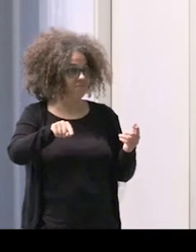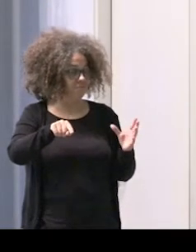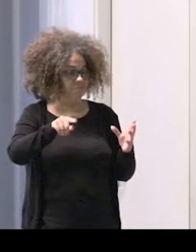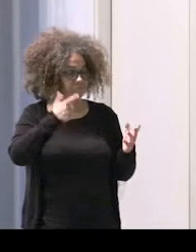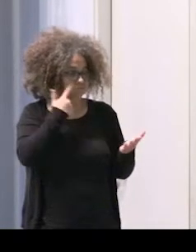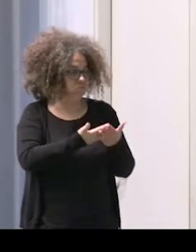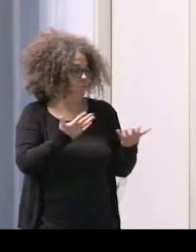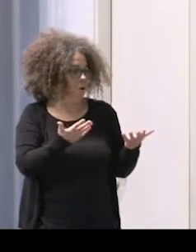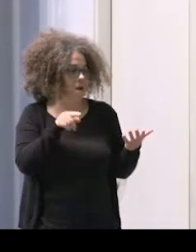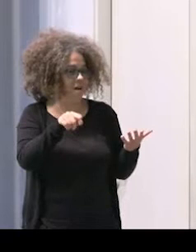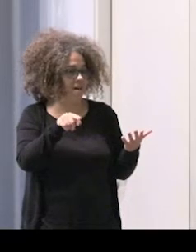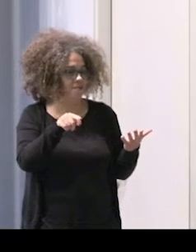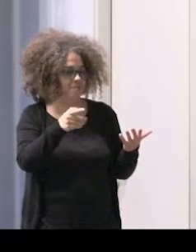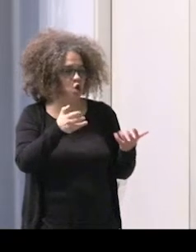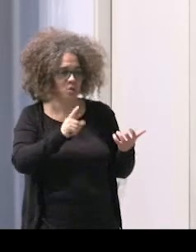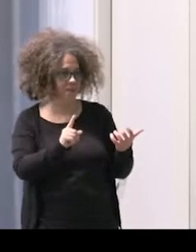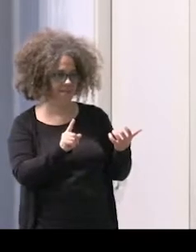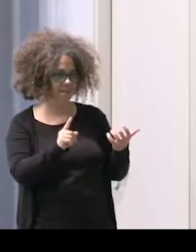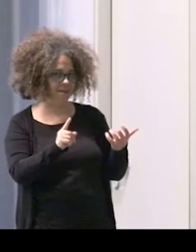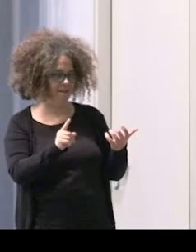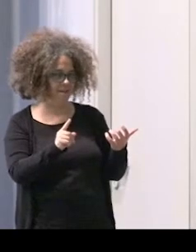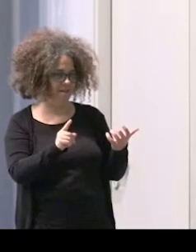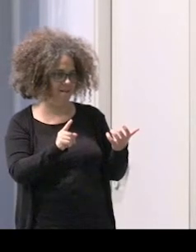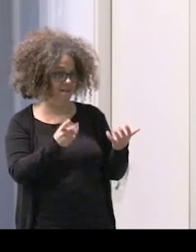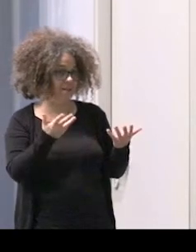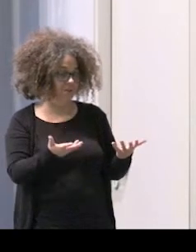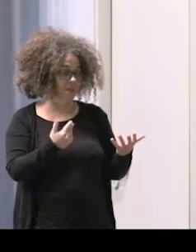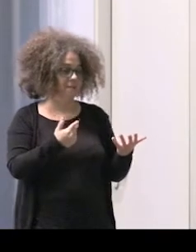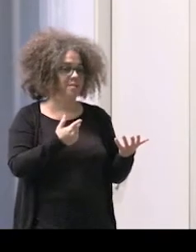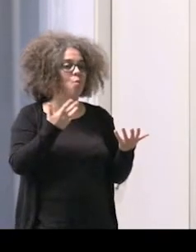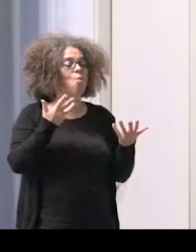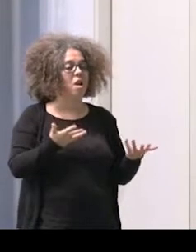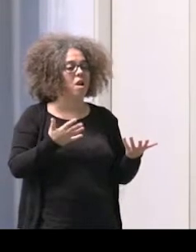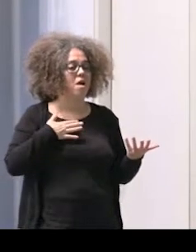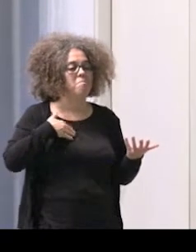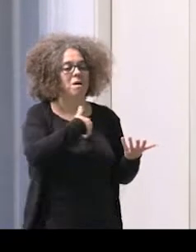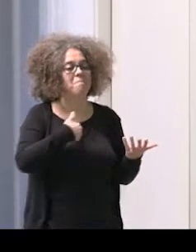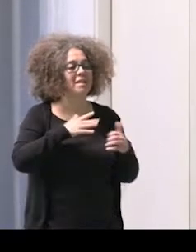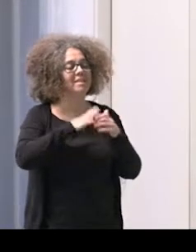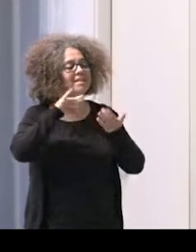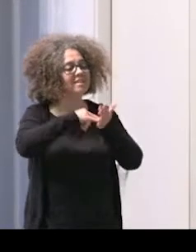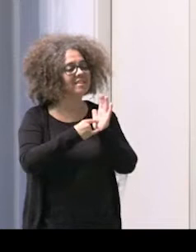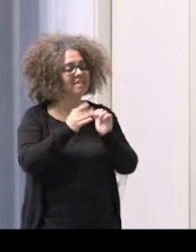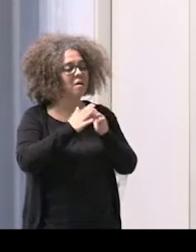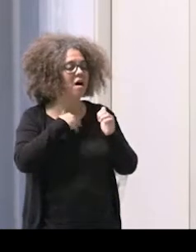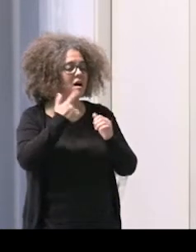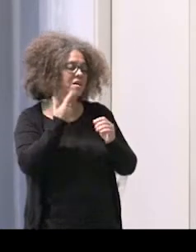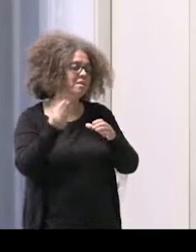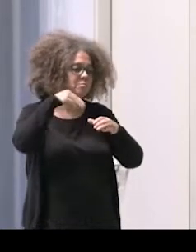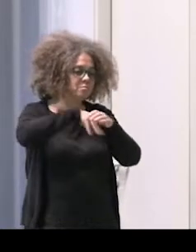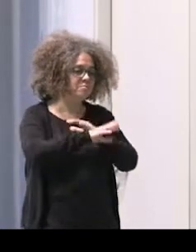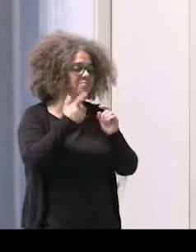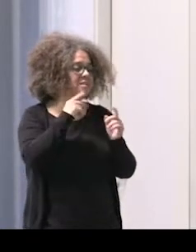coclear y la mayoría de los usuarios de audífonos tampoco, que es el papel del sistema olivococlear eferente